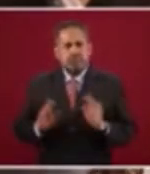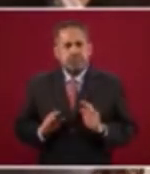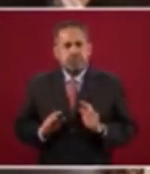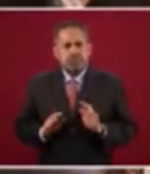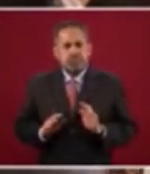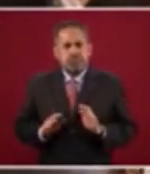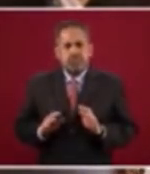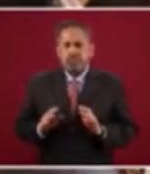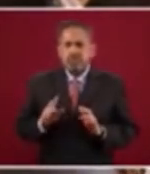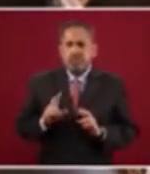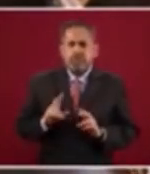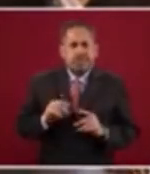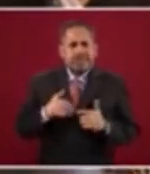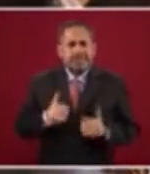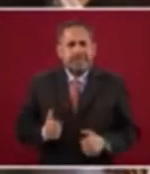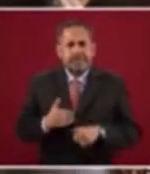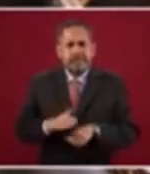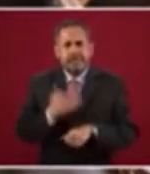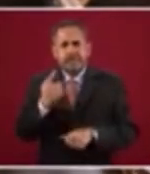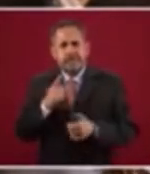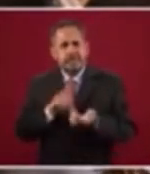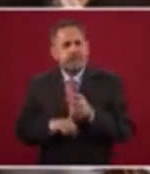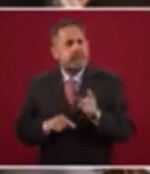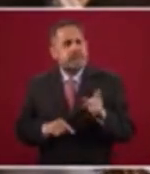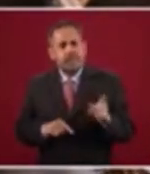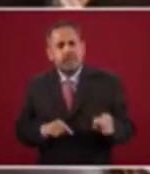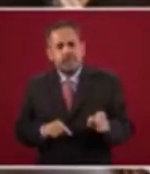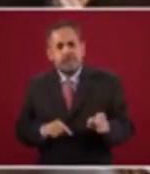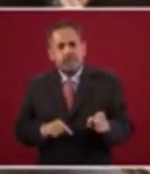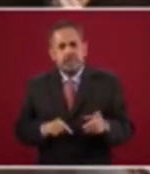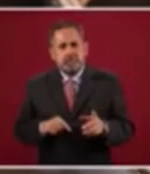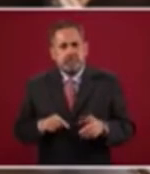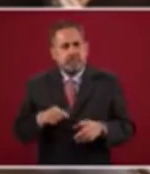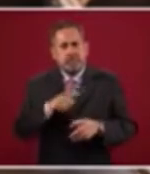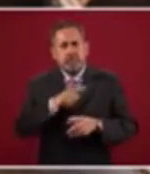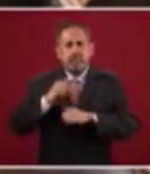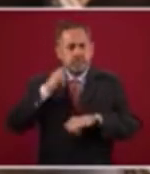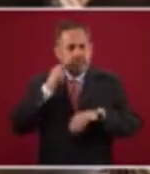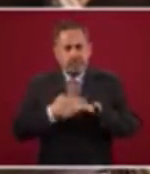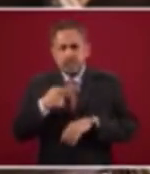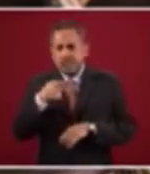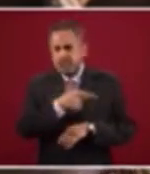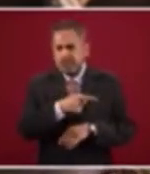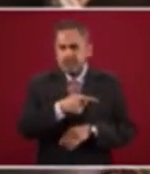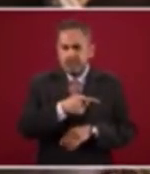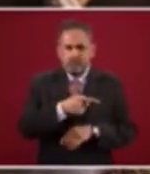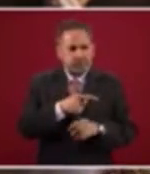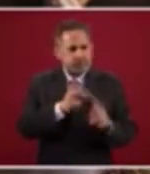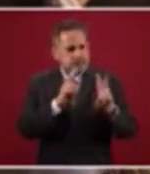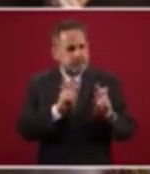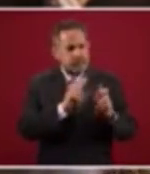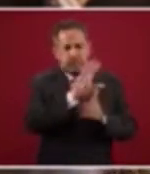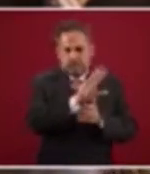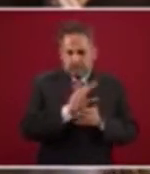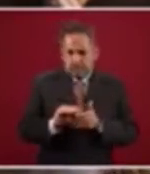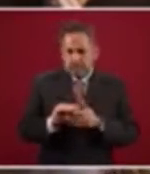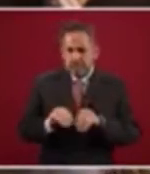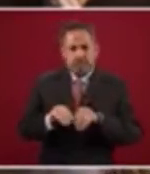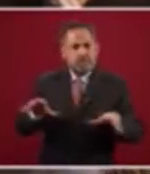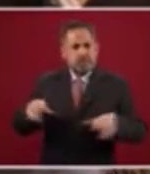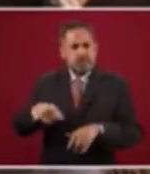tiene, o sea, no entiendo por qué hizo esas atribuciones de que tomara